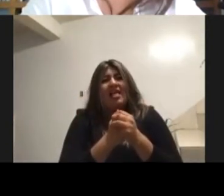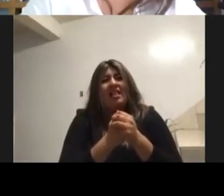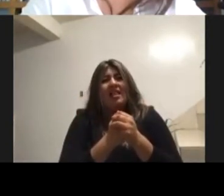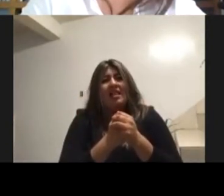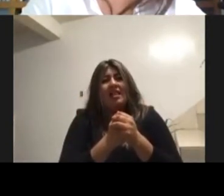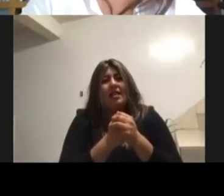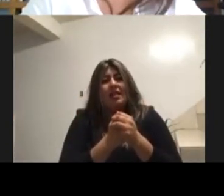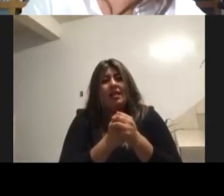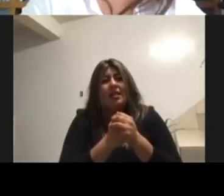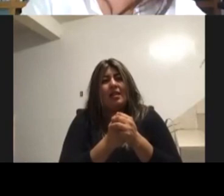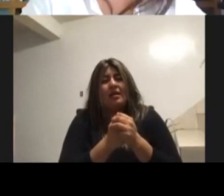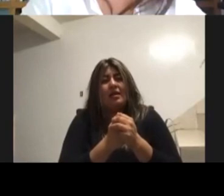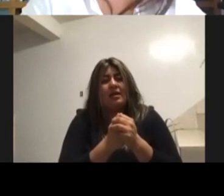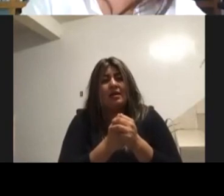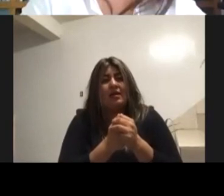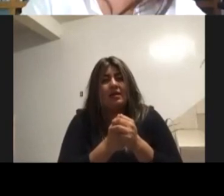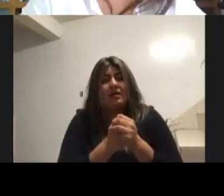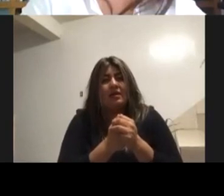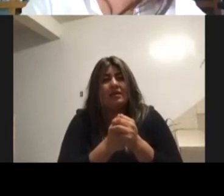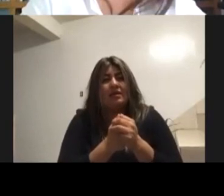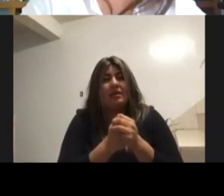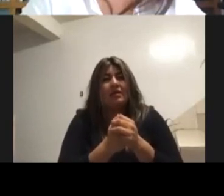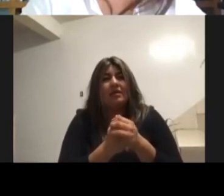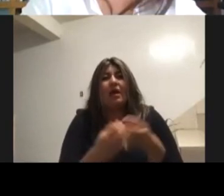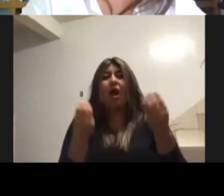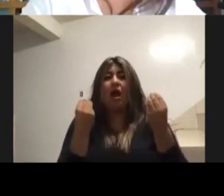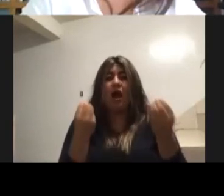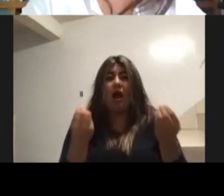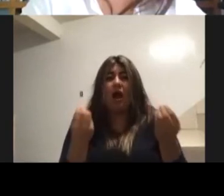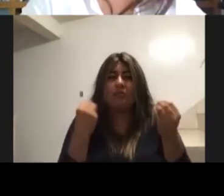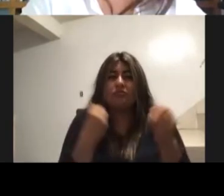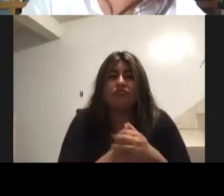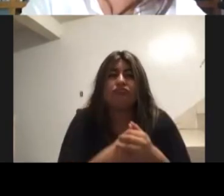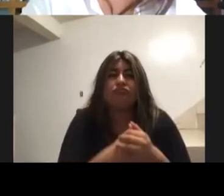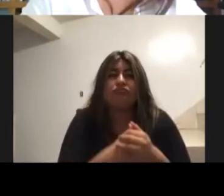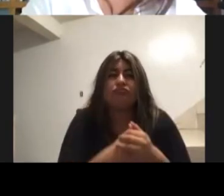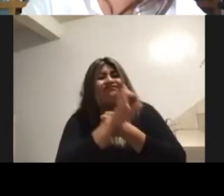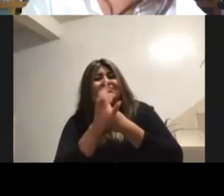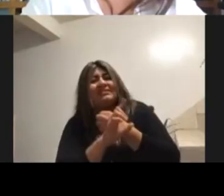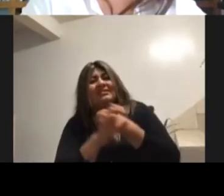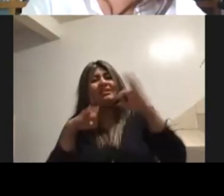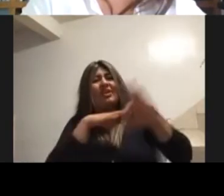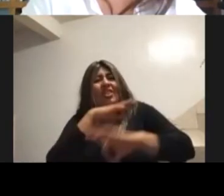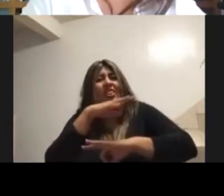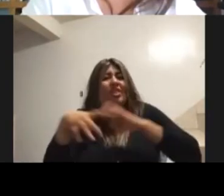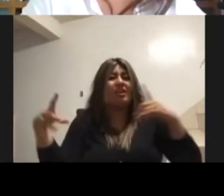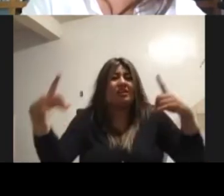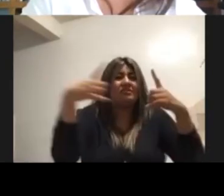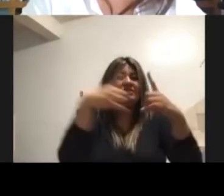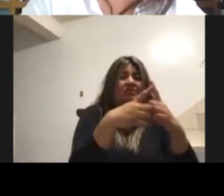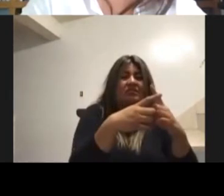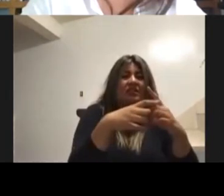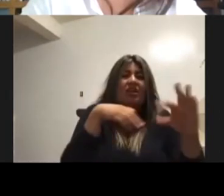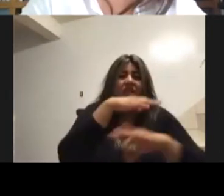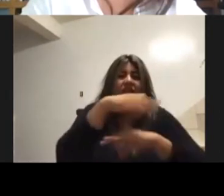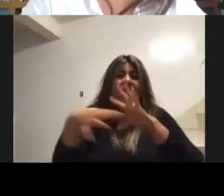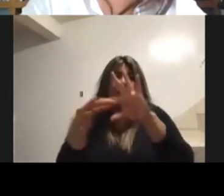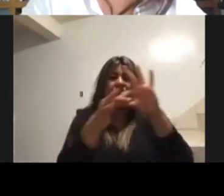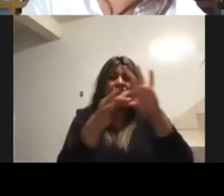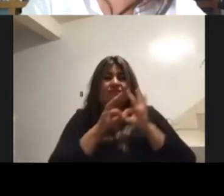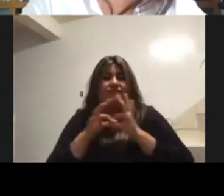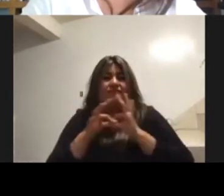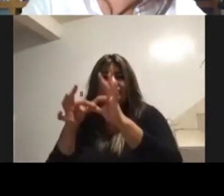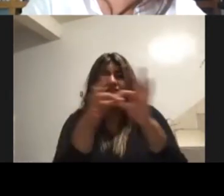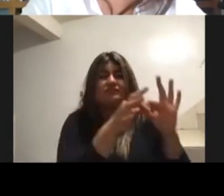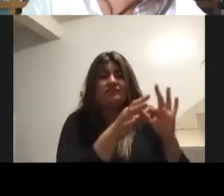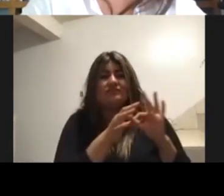conquistado con la supervisión y las jefaturas de sector que se solidarizaron cuando entendieron,